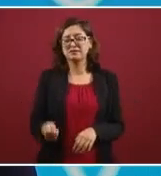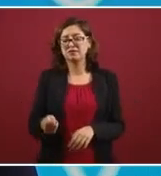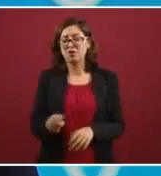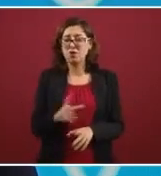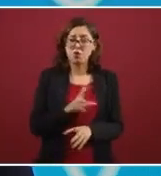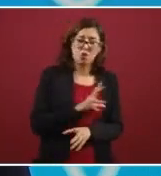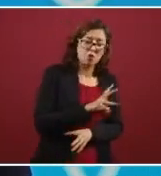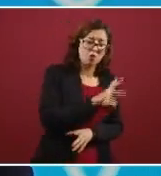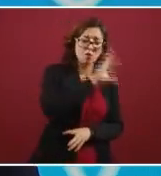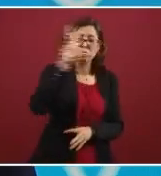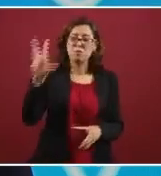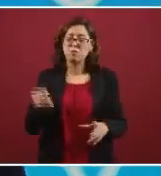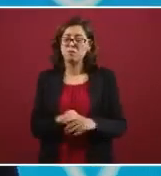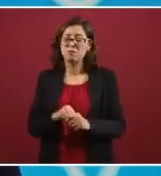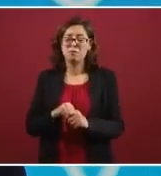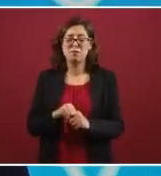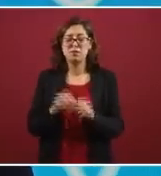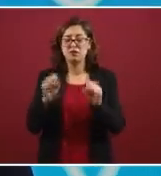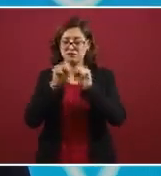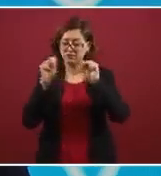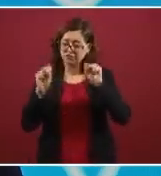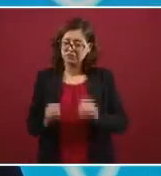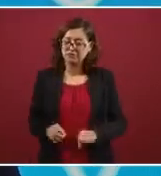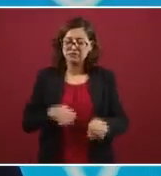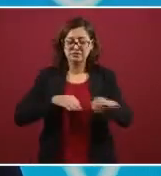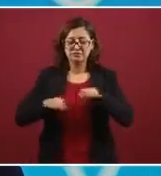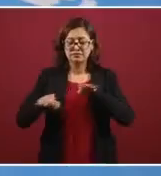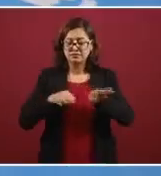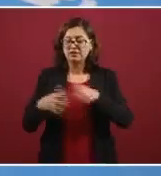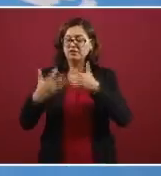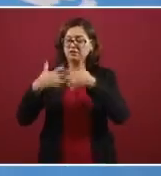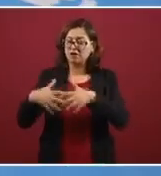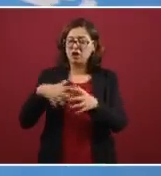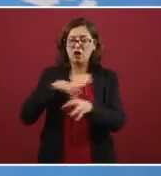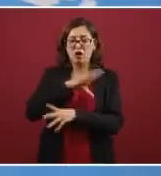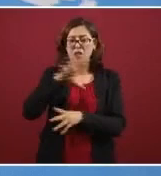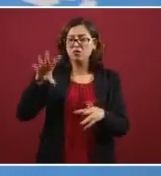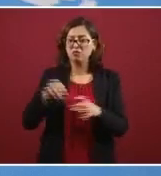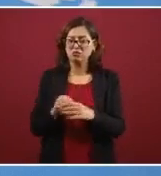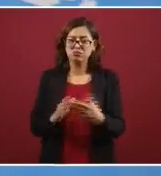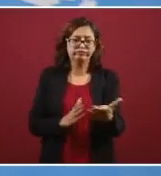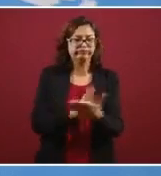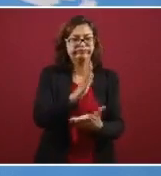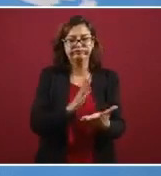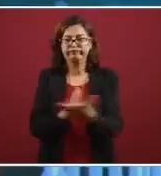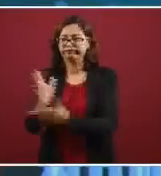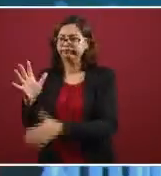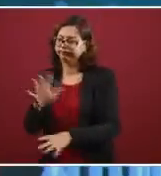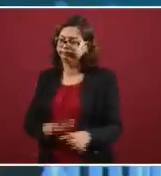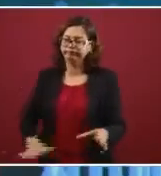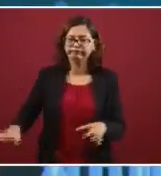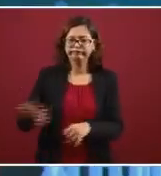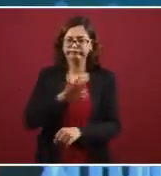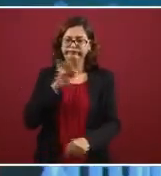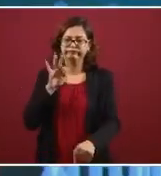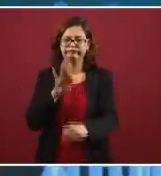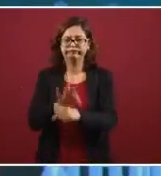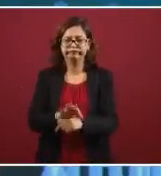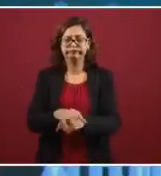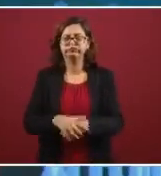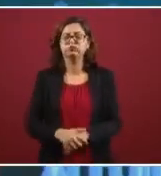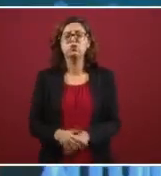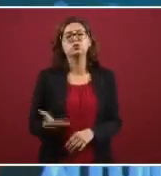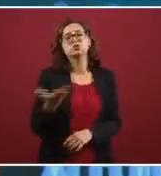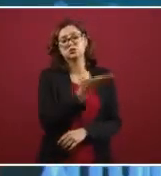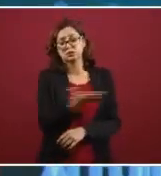estructura productiva y las plenas oportunidades laborales y el acceso universal a la protección social. Ustedes lo han dicho,